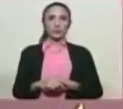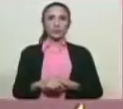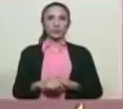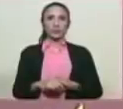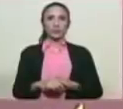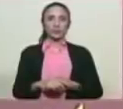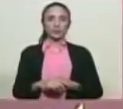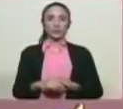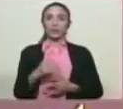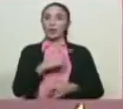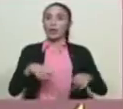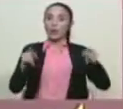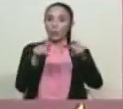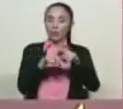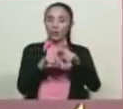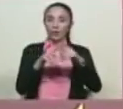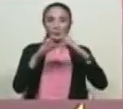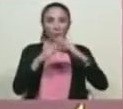cumplir